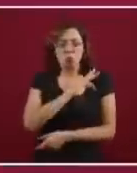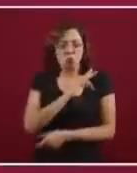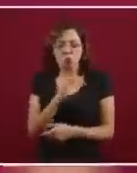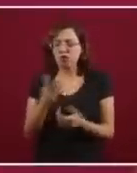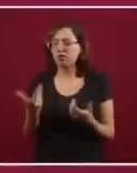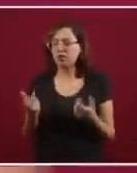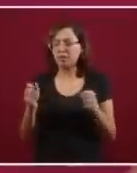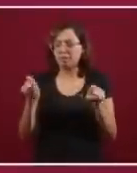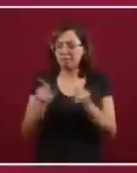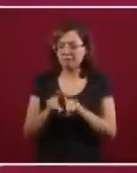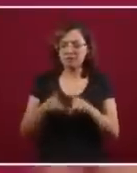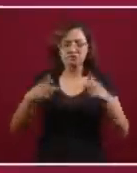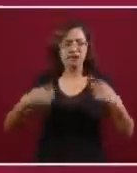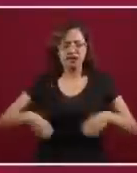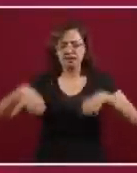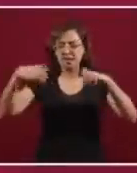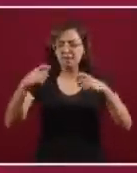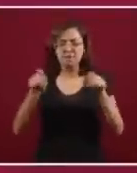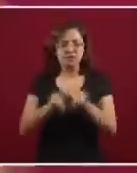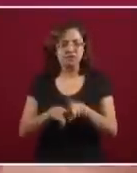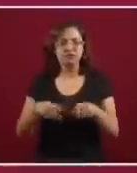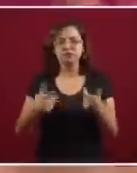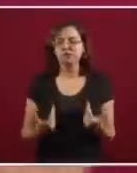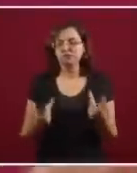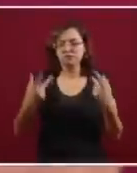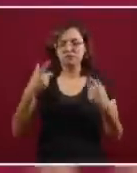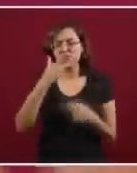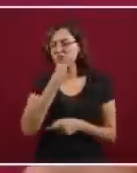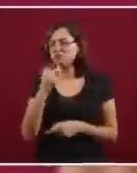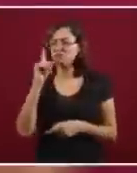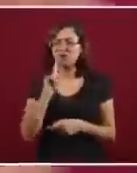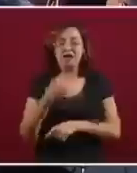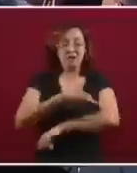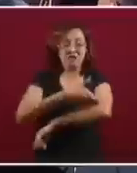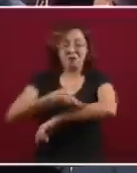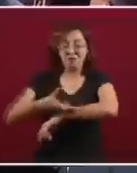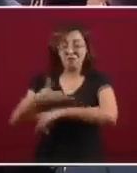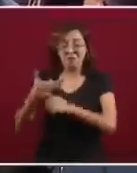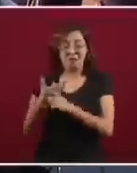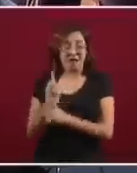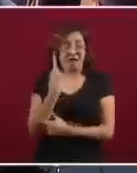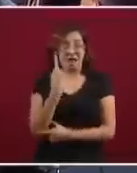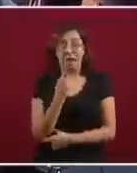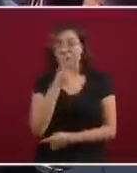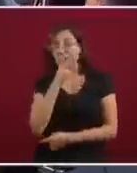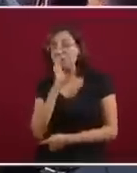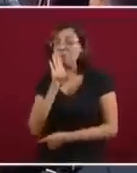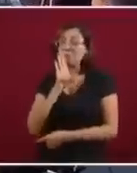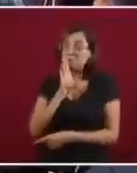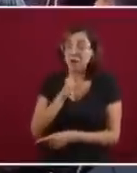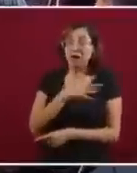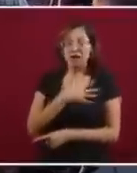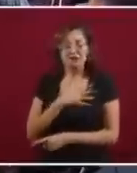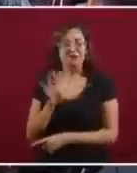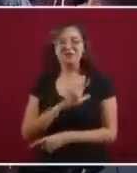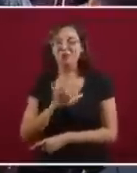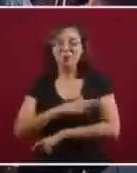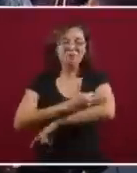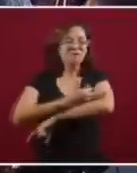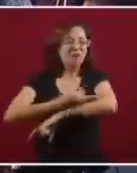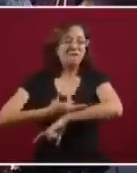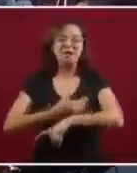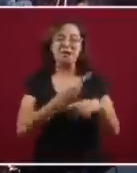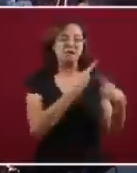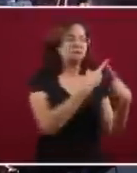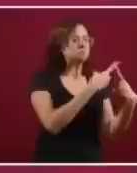de las mismas edades de los mismos sexos cuando hicimos familia no estamos hablando un prototipo de familia todas las modelos